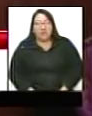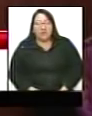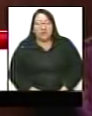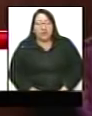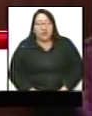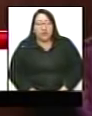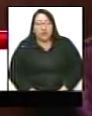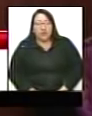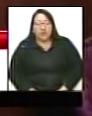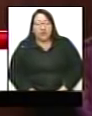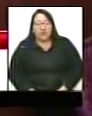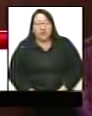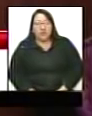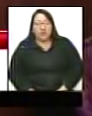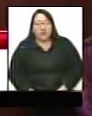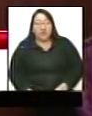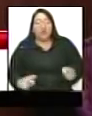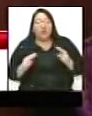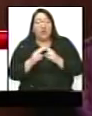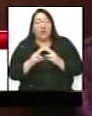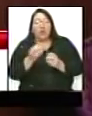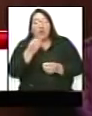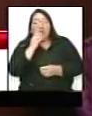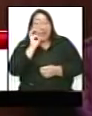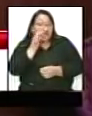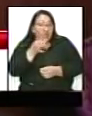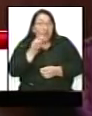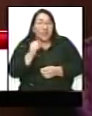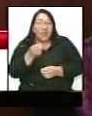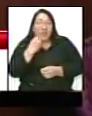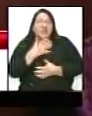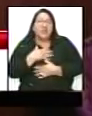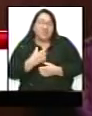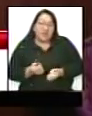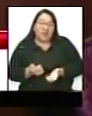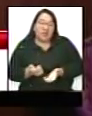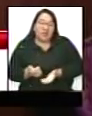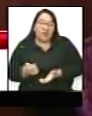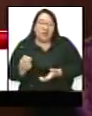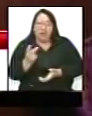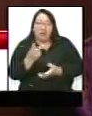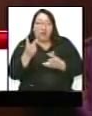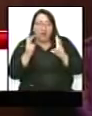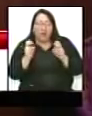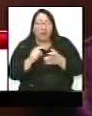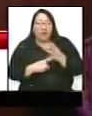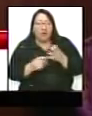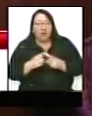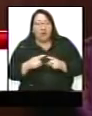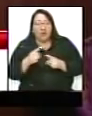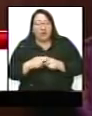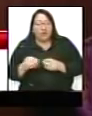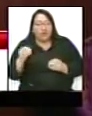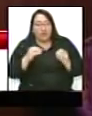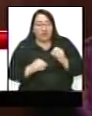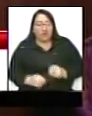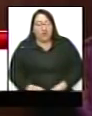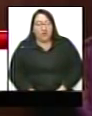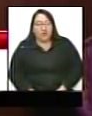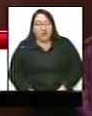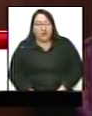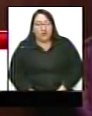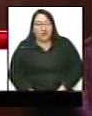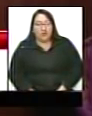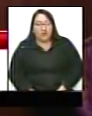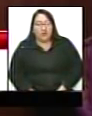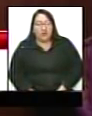este encuentro entre el comer rico, ¿no es cierto?, y el comer sano. Y ese es un tema que tiene una serie de connotaciones en la escuela, en